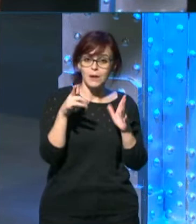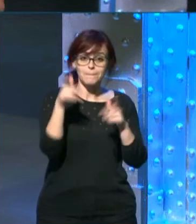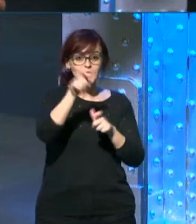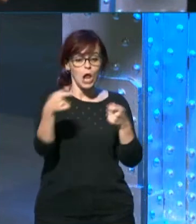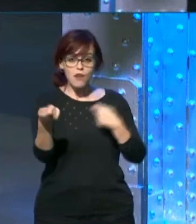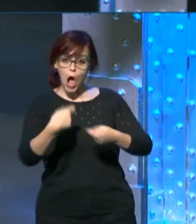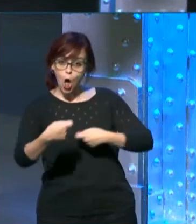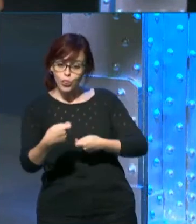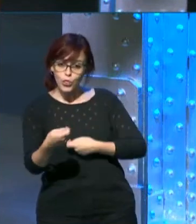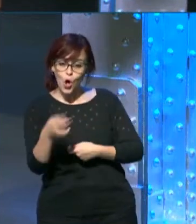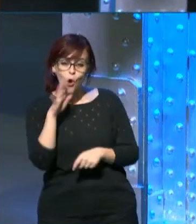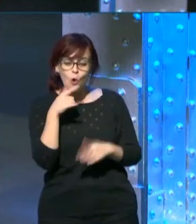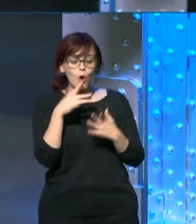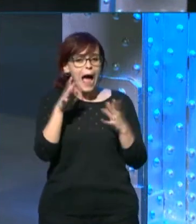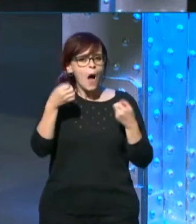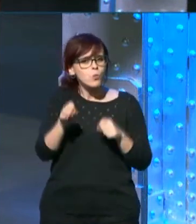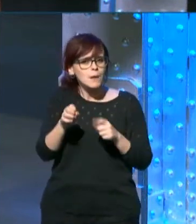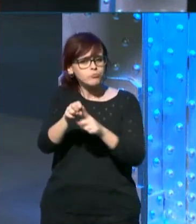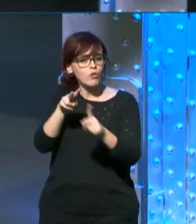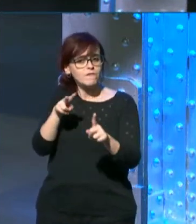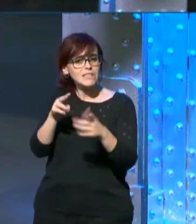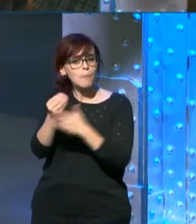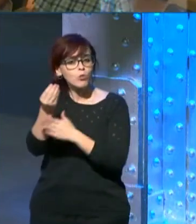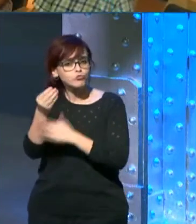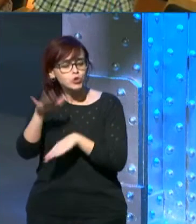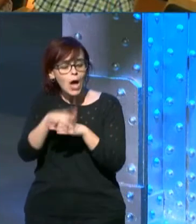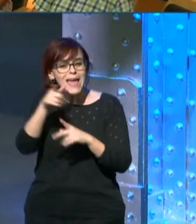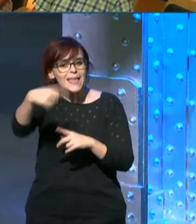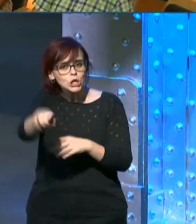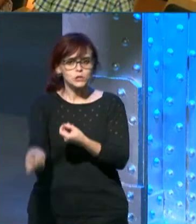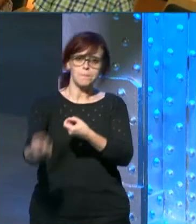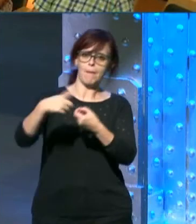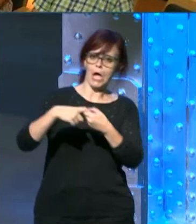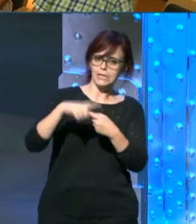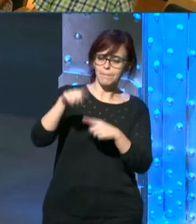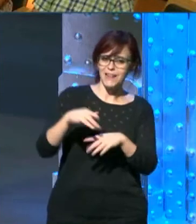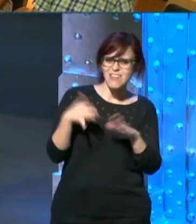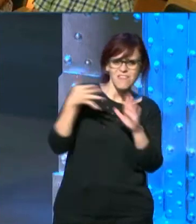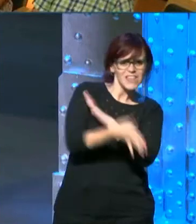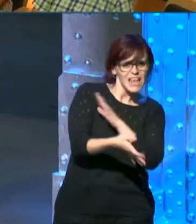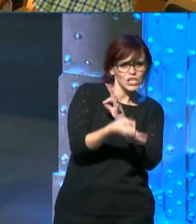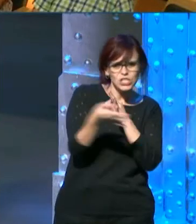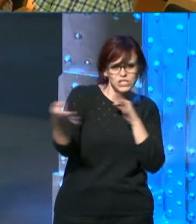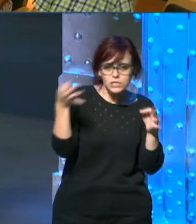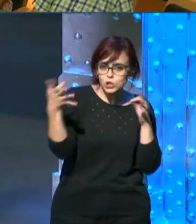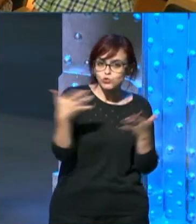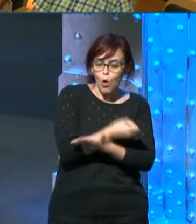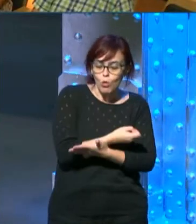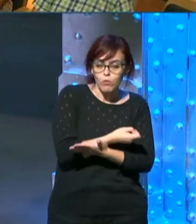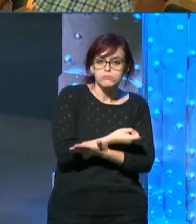que están trabajando desde el punto de vista de producto, son ellos los que se meten y definen todo. Eso ya me